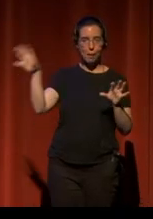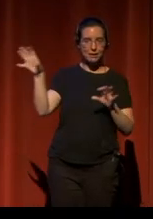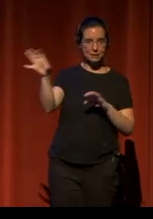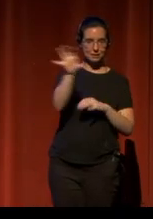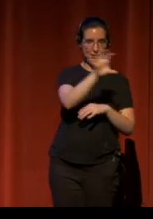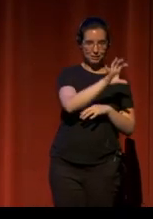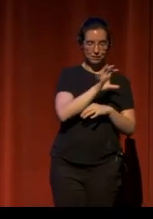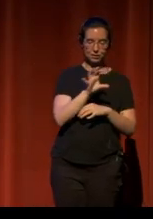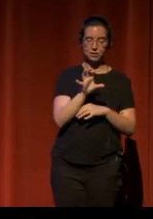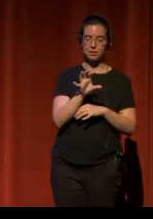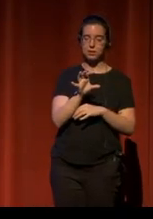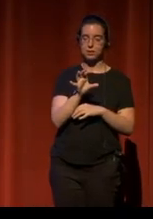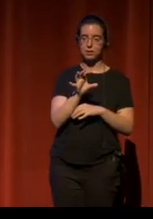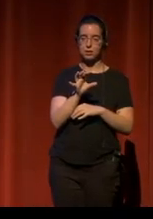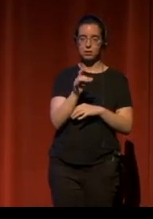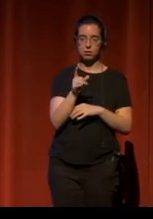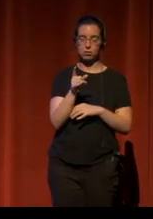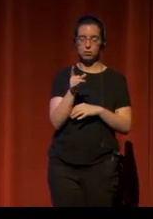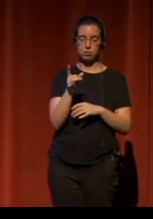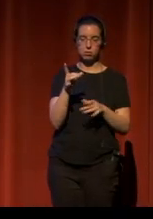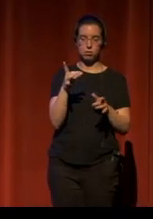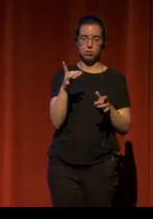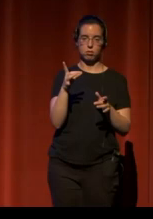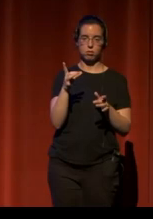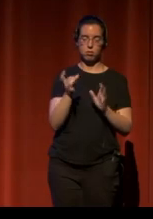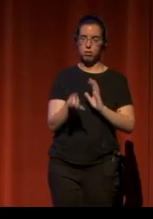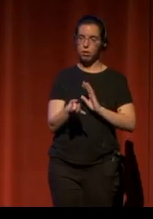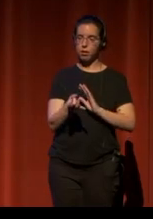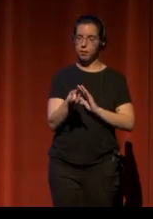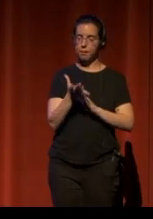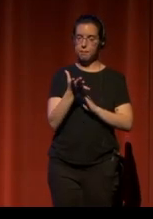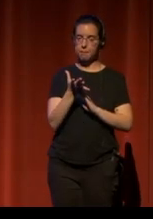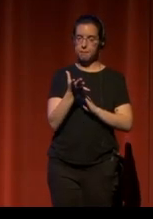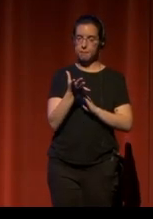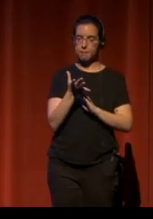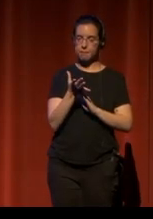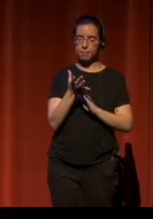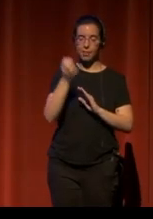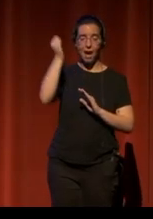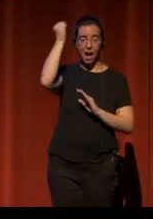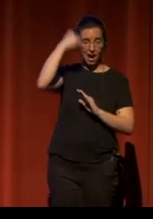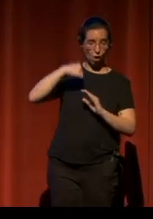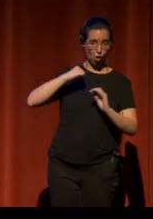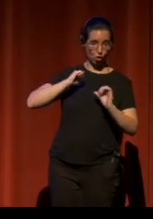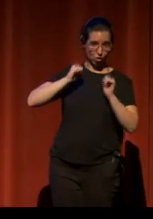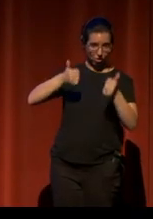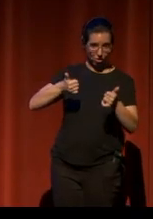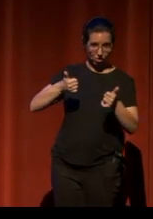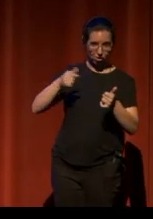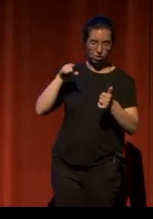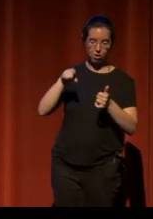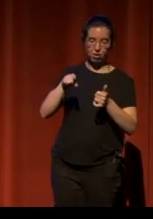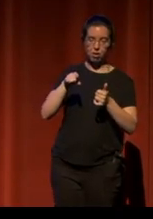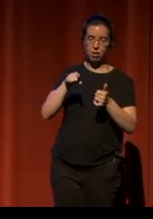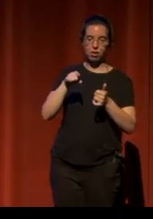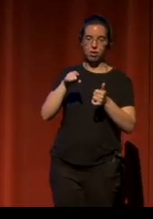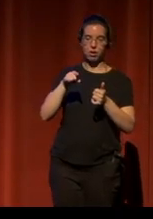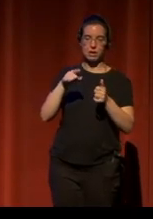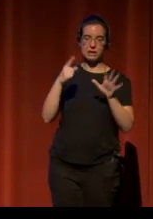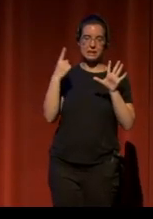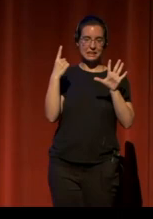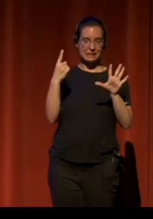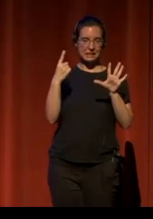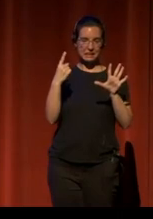países y que lo montamos todo desde en fin desde Aragón justo aplicando además los seis vectores